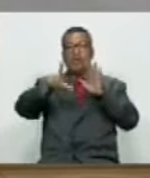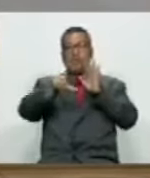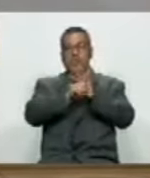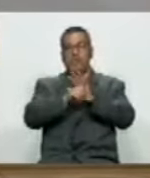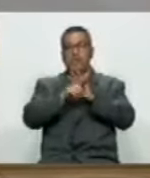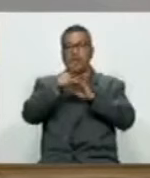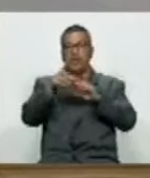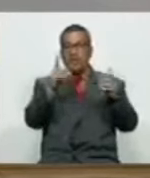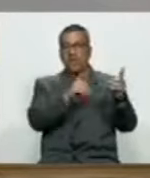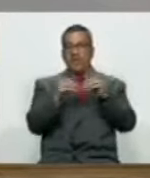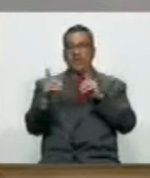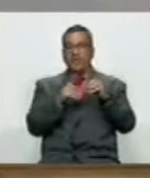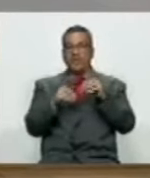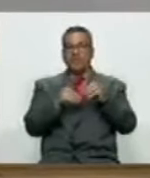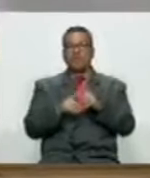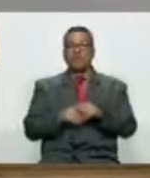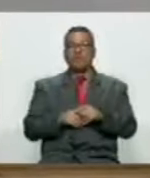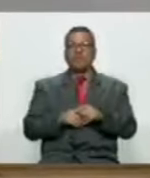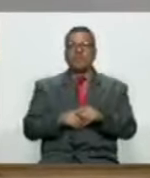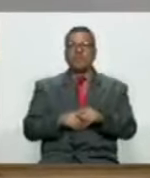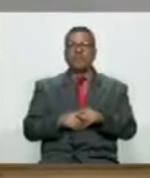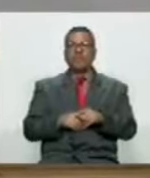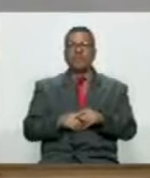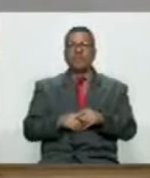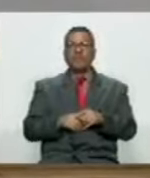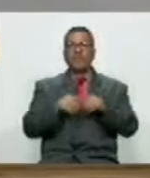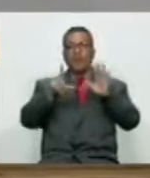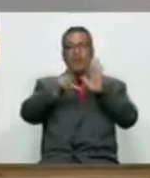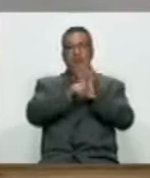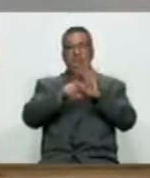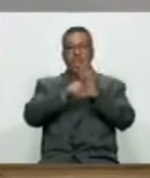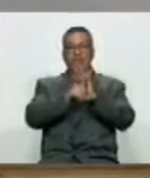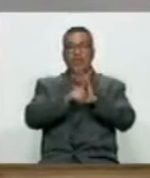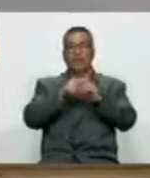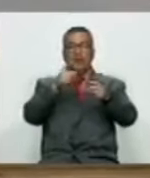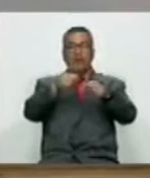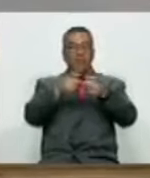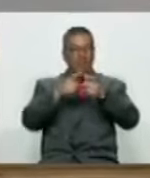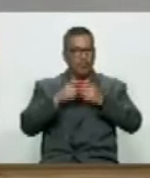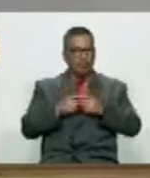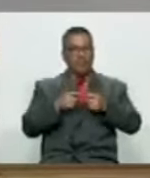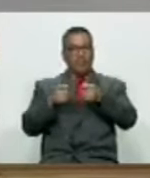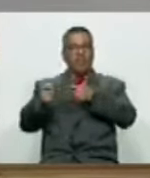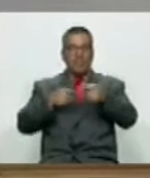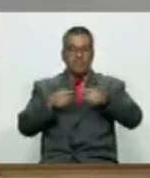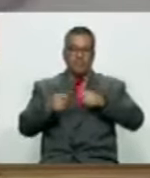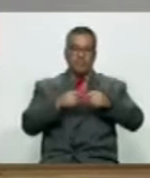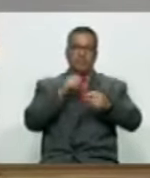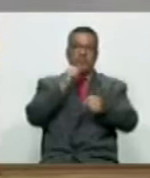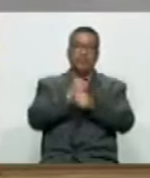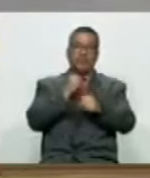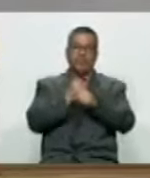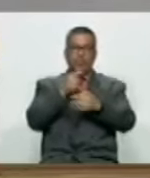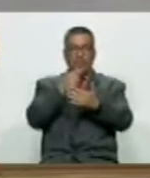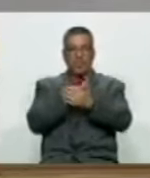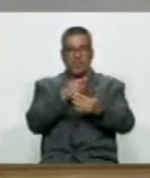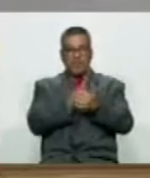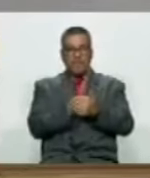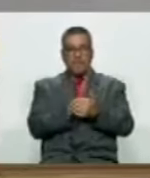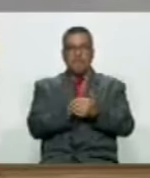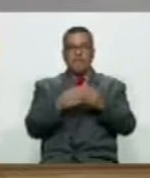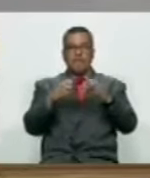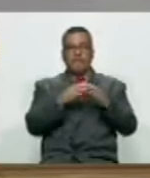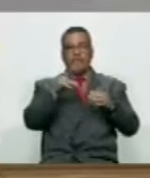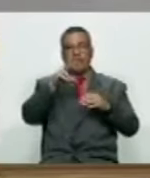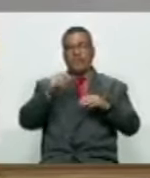ley en discusión denominada Ley de Fiscalización, Regularización, Actuación y Financiamiento